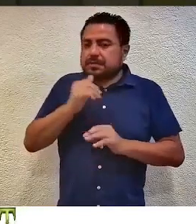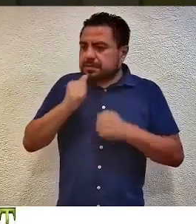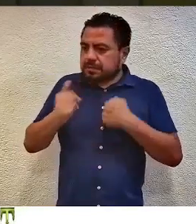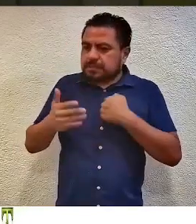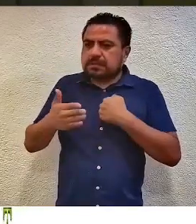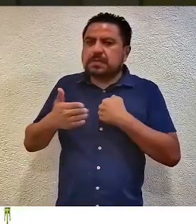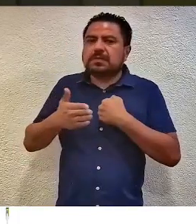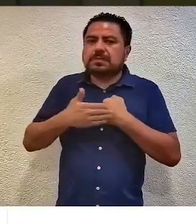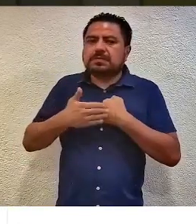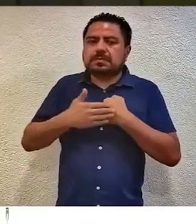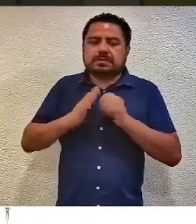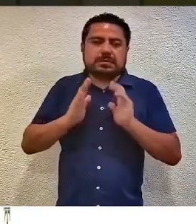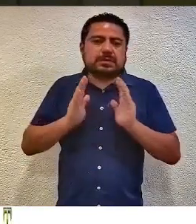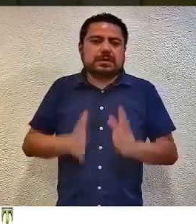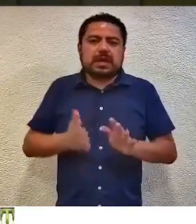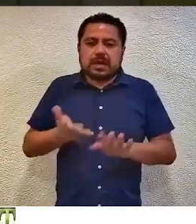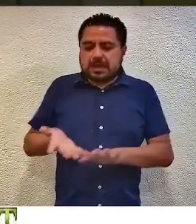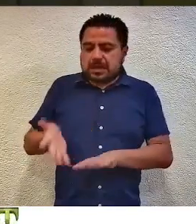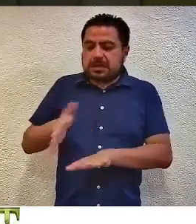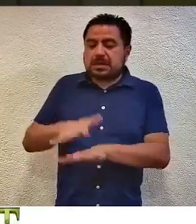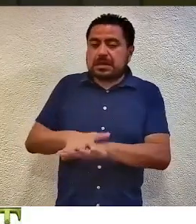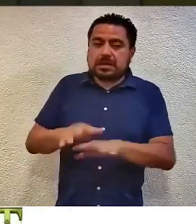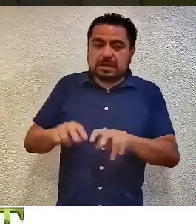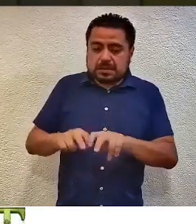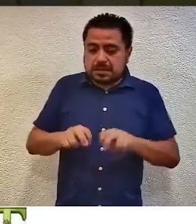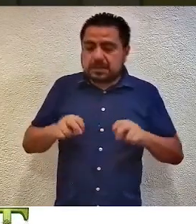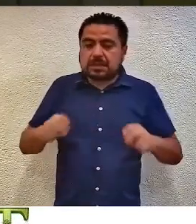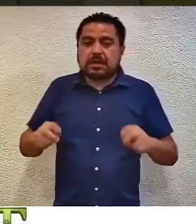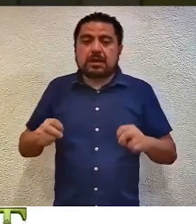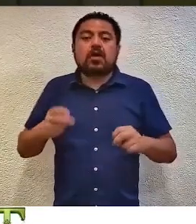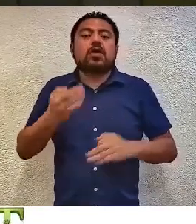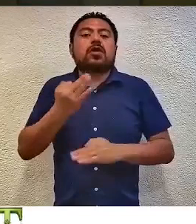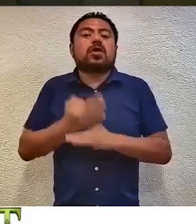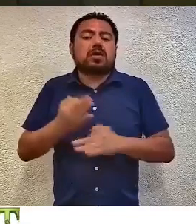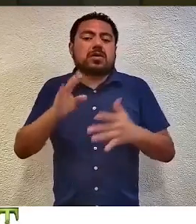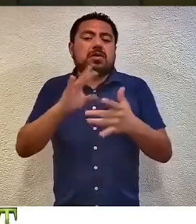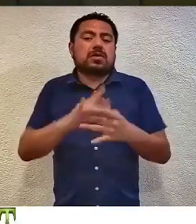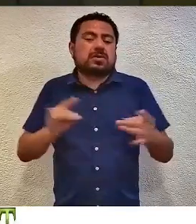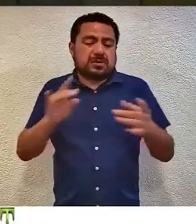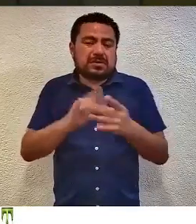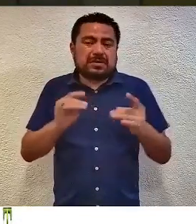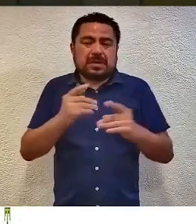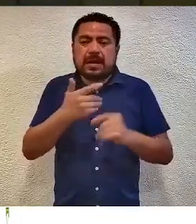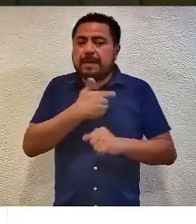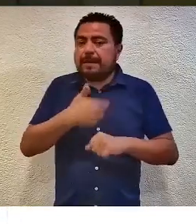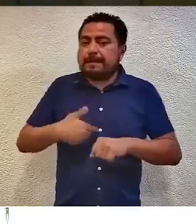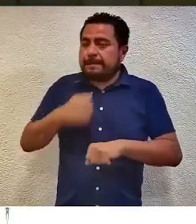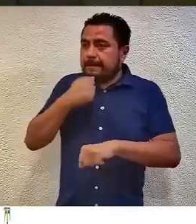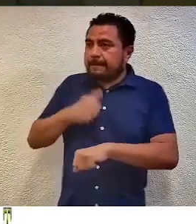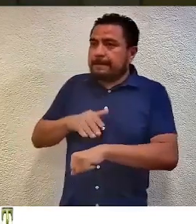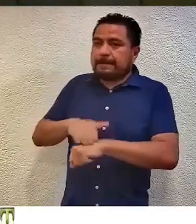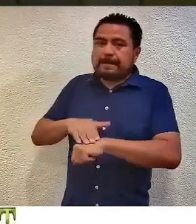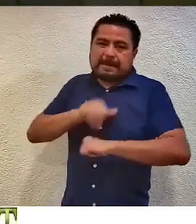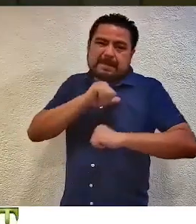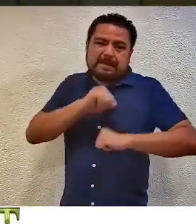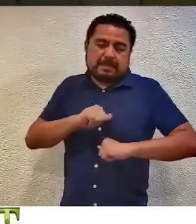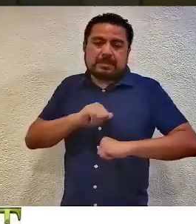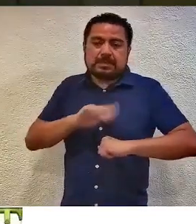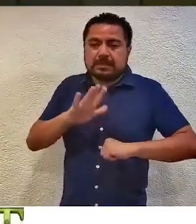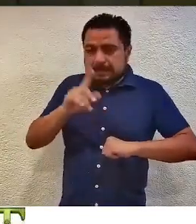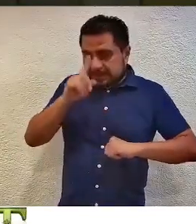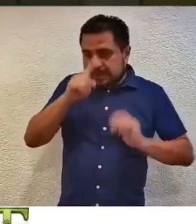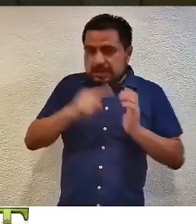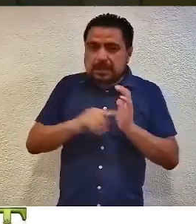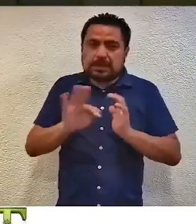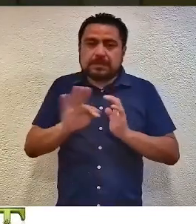notificada como integrante del pleno, daré cuenta a la presidenta propietaria y creo que la